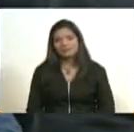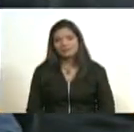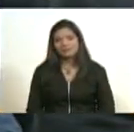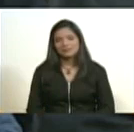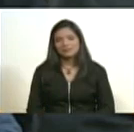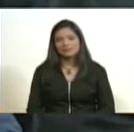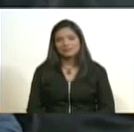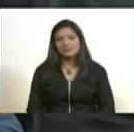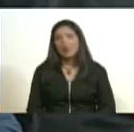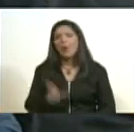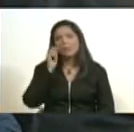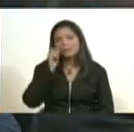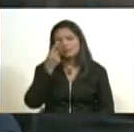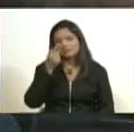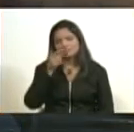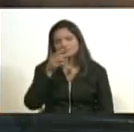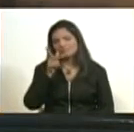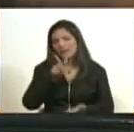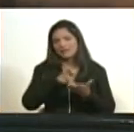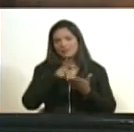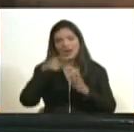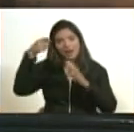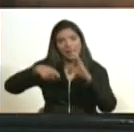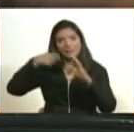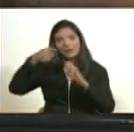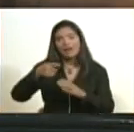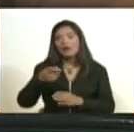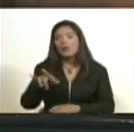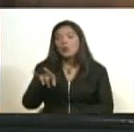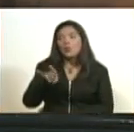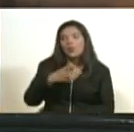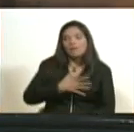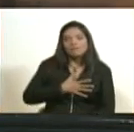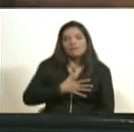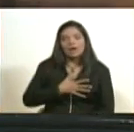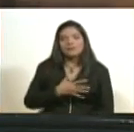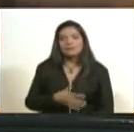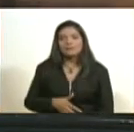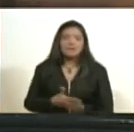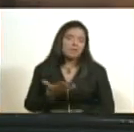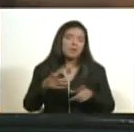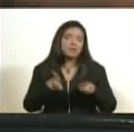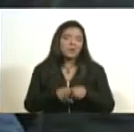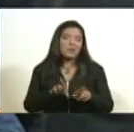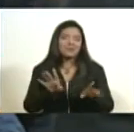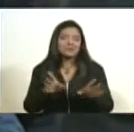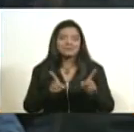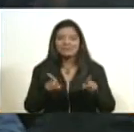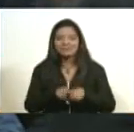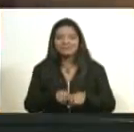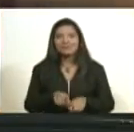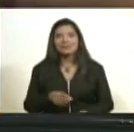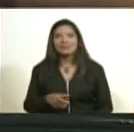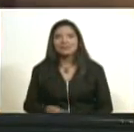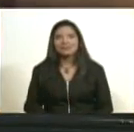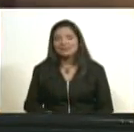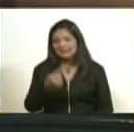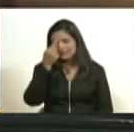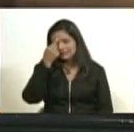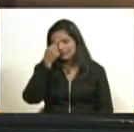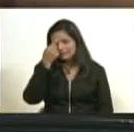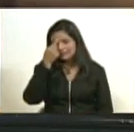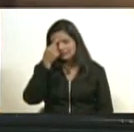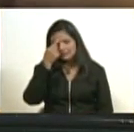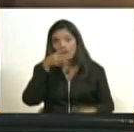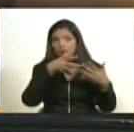Sharon Stone. Atracción fatal es la cosa. Bueno, es lo mismo. Obsesión fatal tiene el